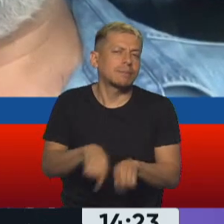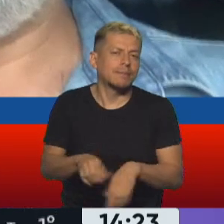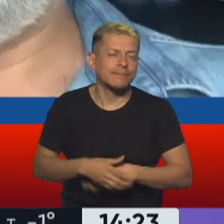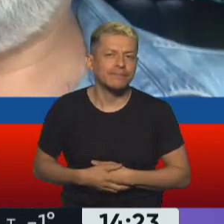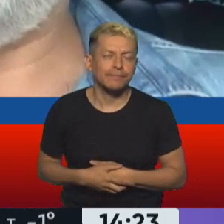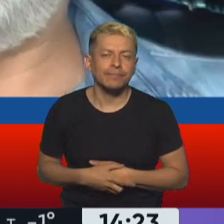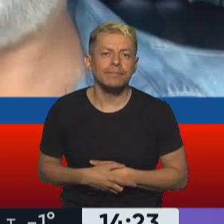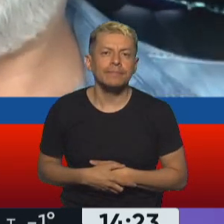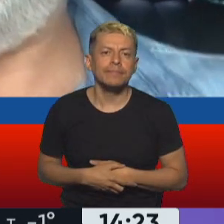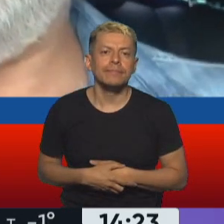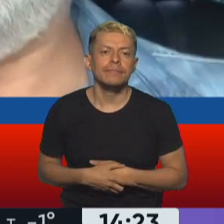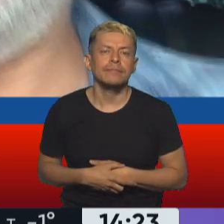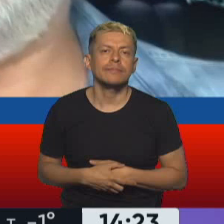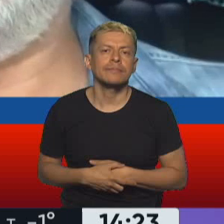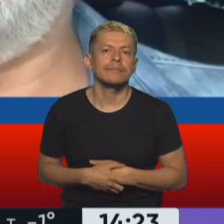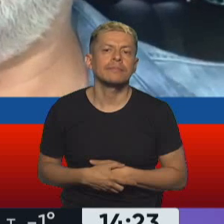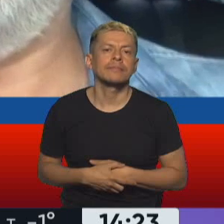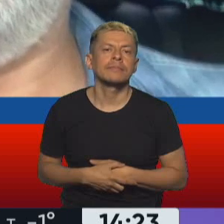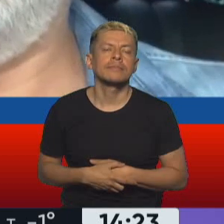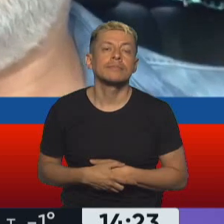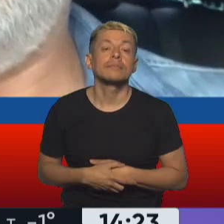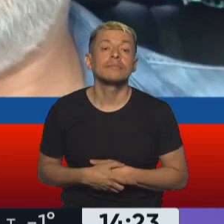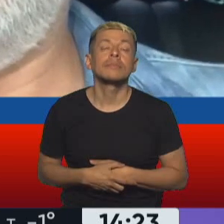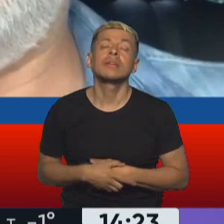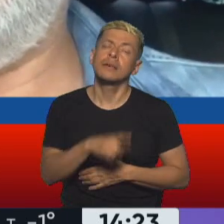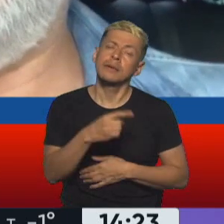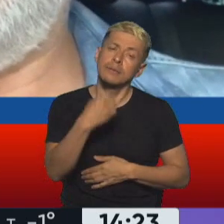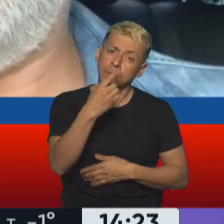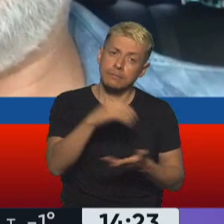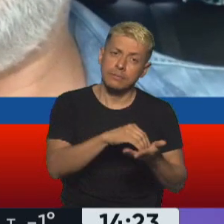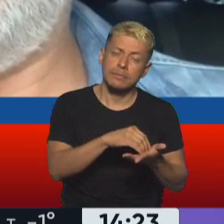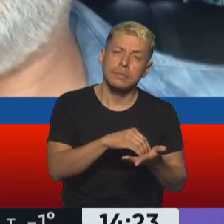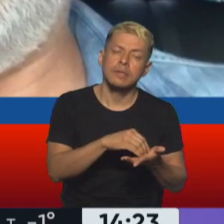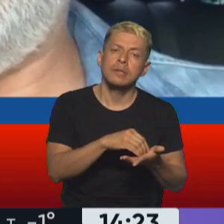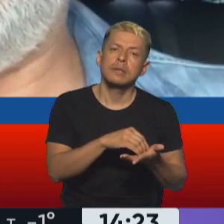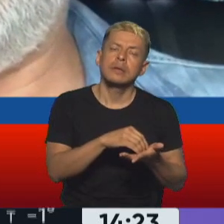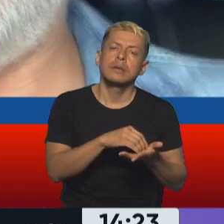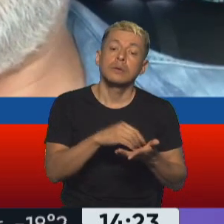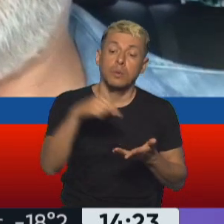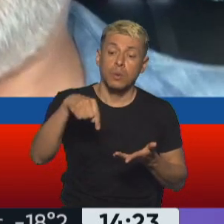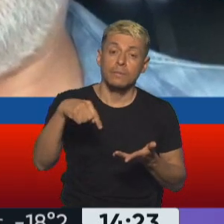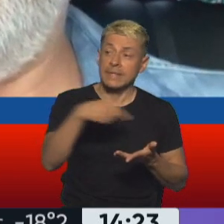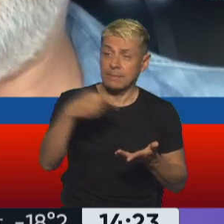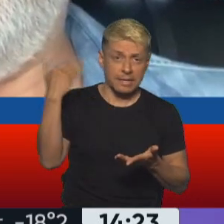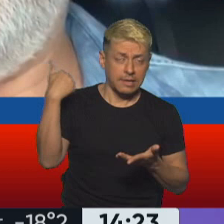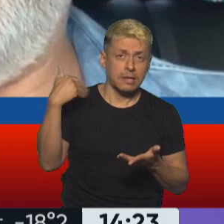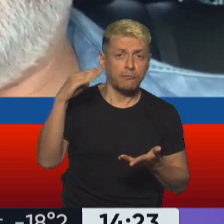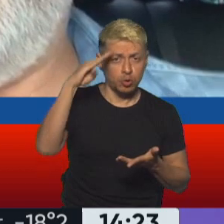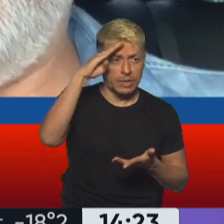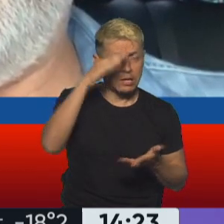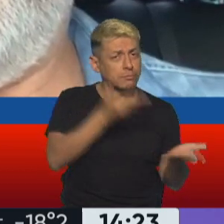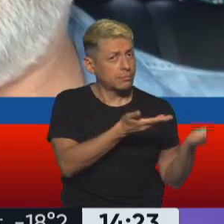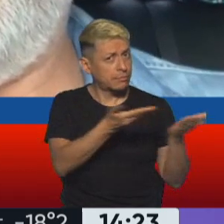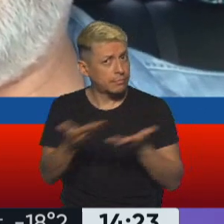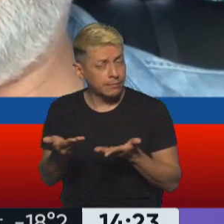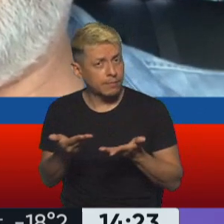línea de lo que está analizando Claudio, quería preguntarle, esta semana Bolsonaro recibió a Jake Sullivan, el enviado de